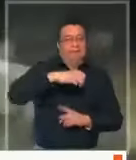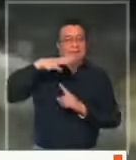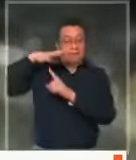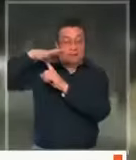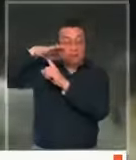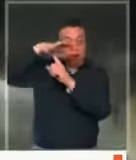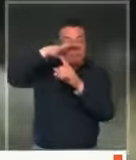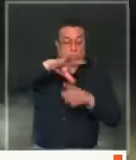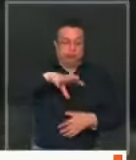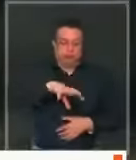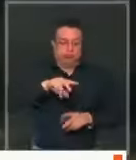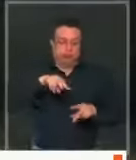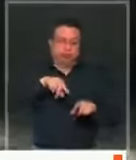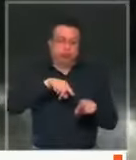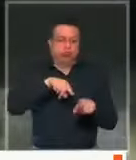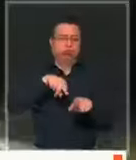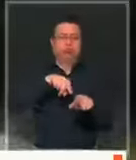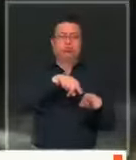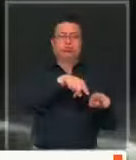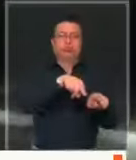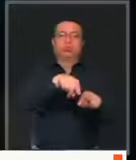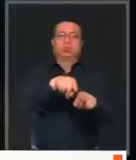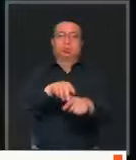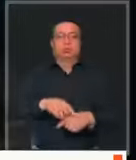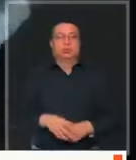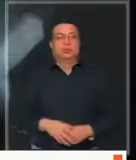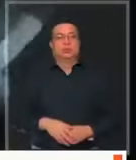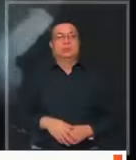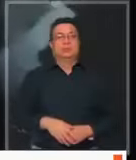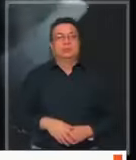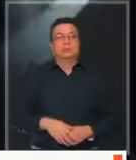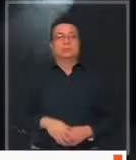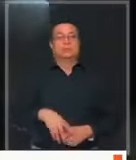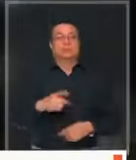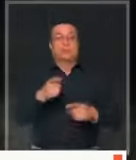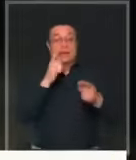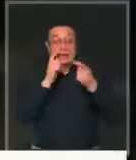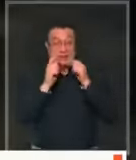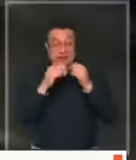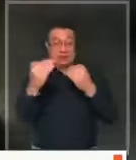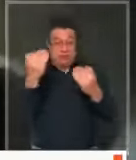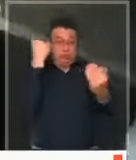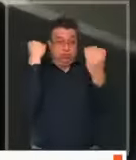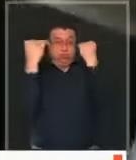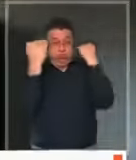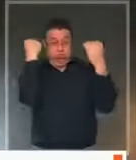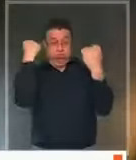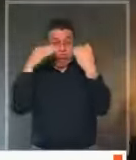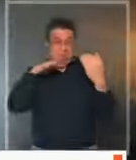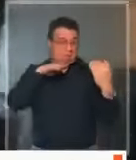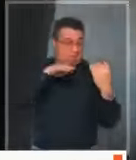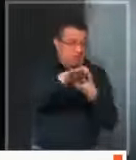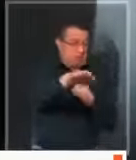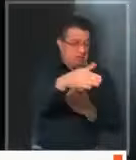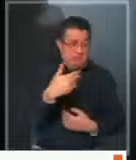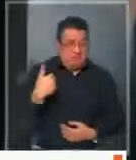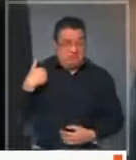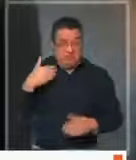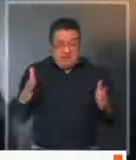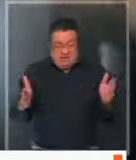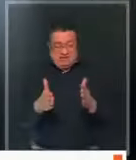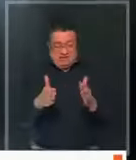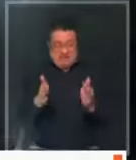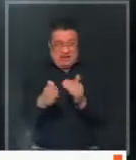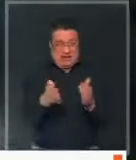no los perdió nunca de vista. Se arriesgaron a ir contra el tránsito y se metieron en pasajes